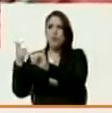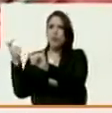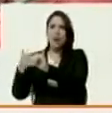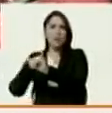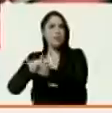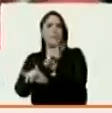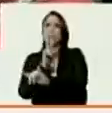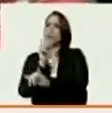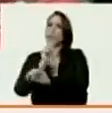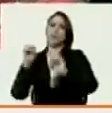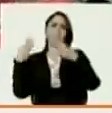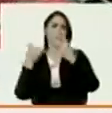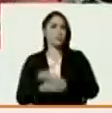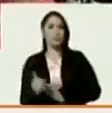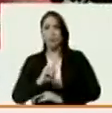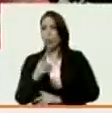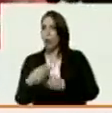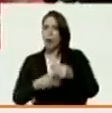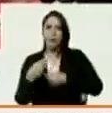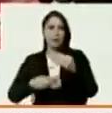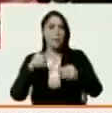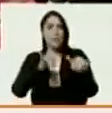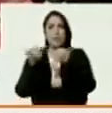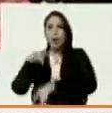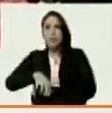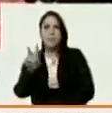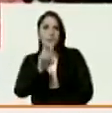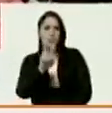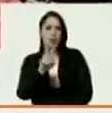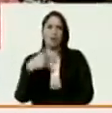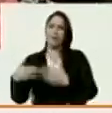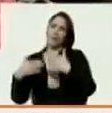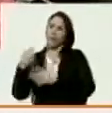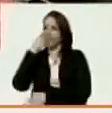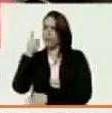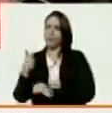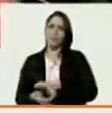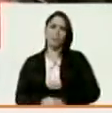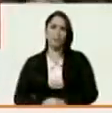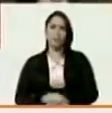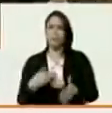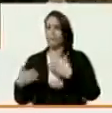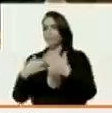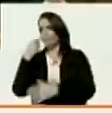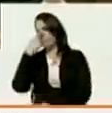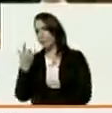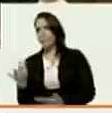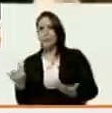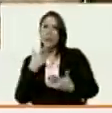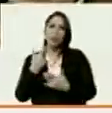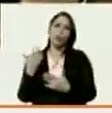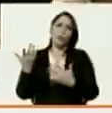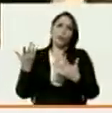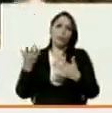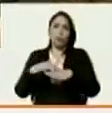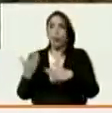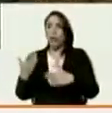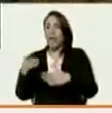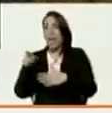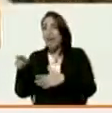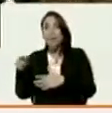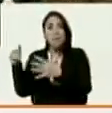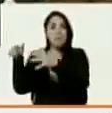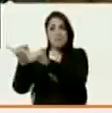lograr. No lo van a lograr. Pero no importa. No importa, digo, que sigan